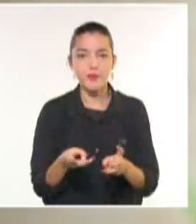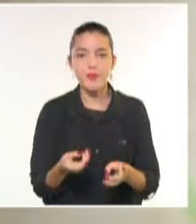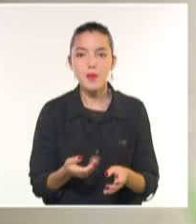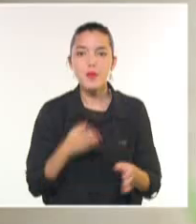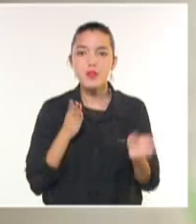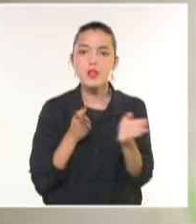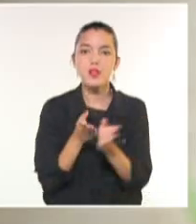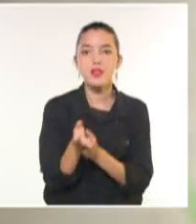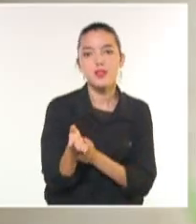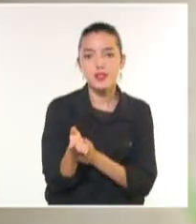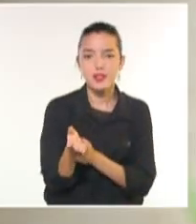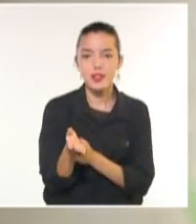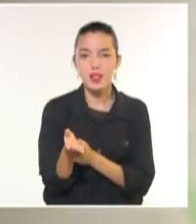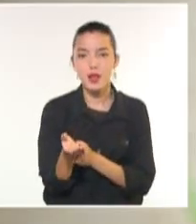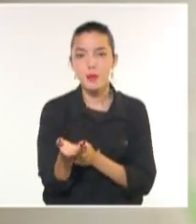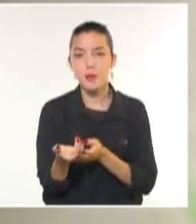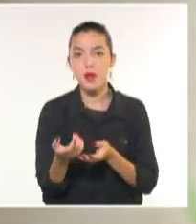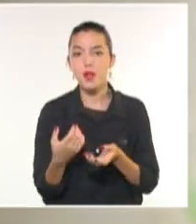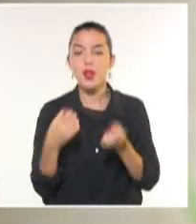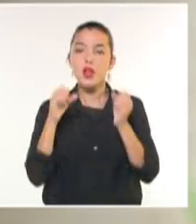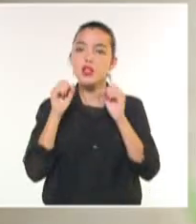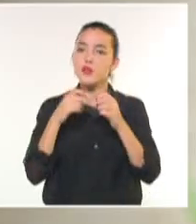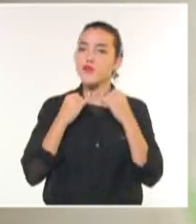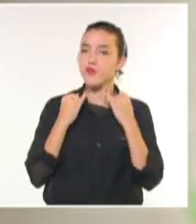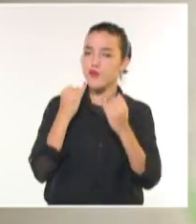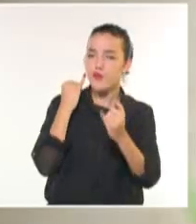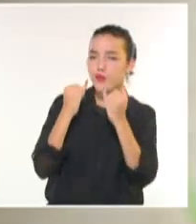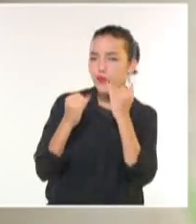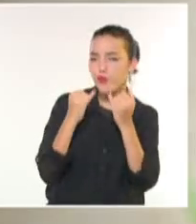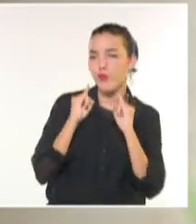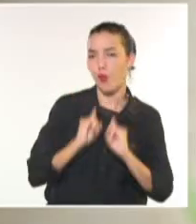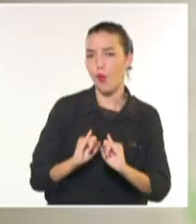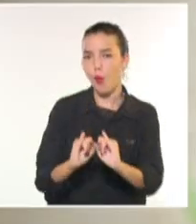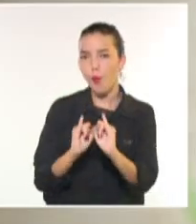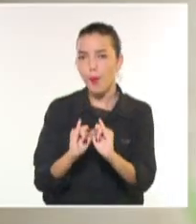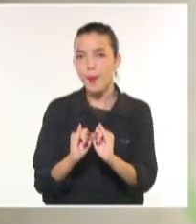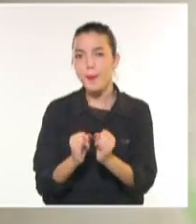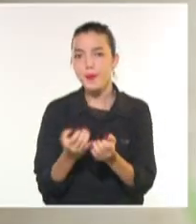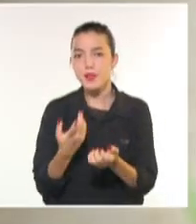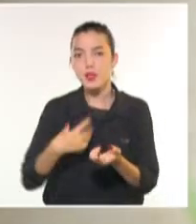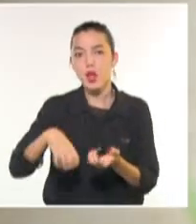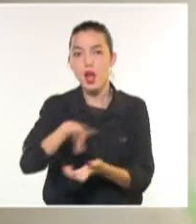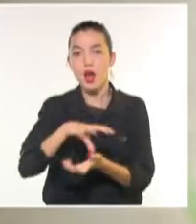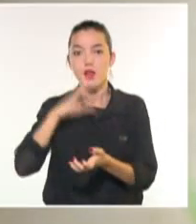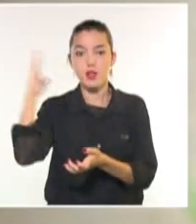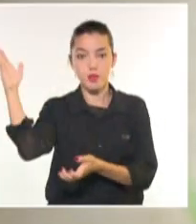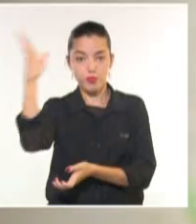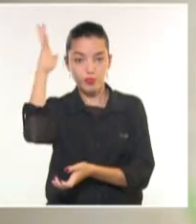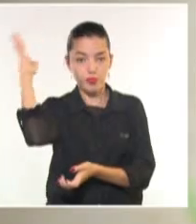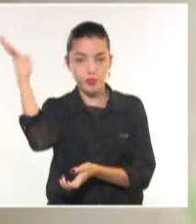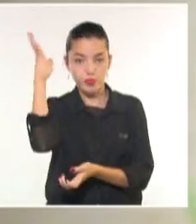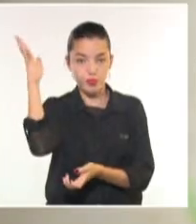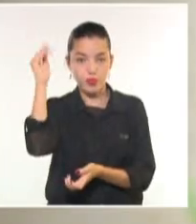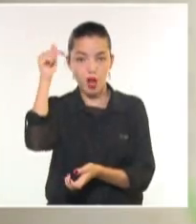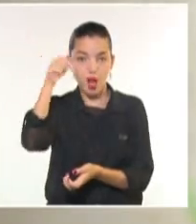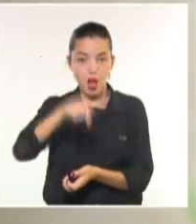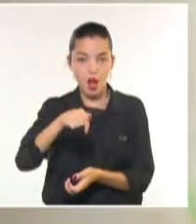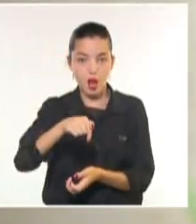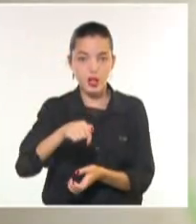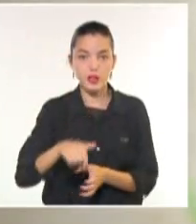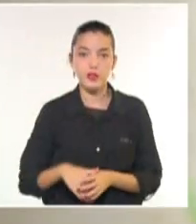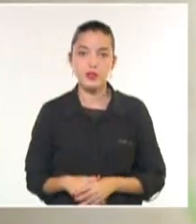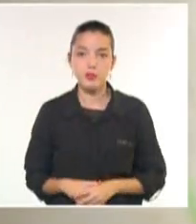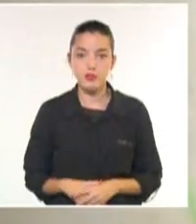esos modelos de pronóstico, de las condiciones atmosféricas también a través de los satélites meteorológicos de nuestros radares